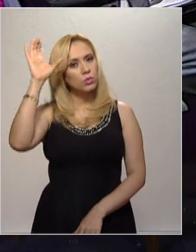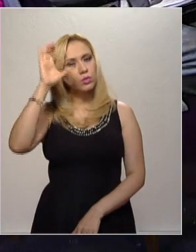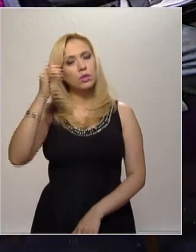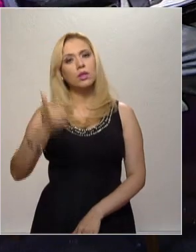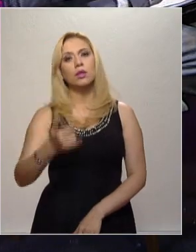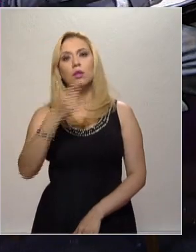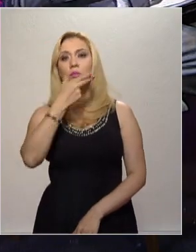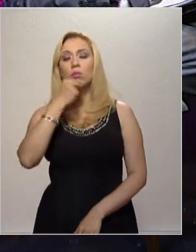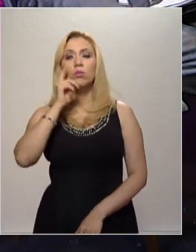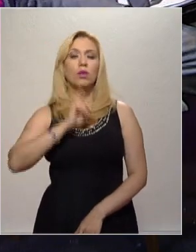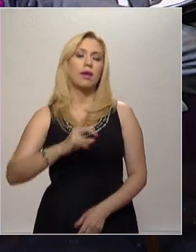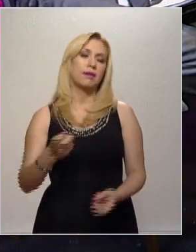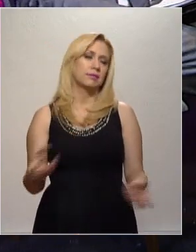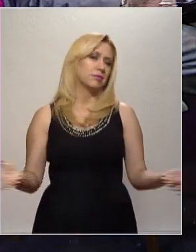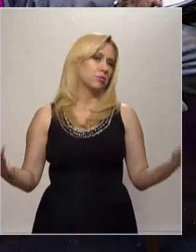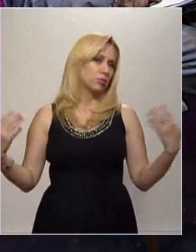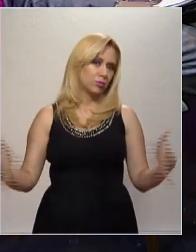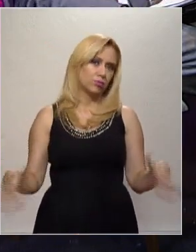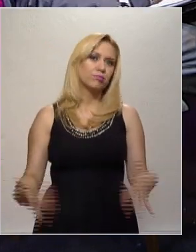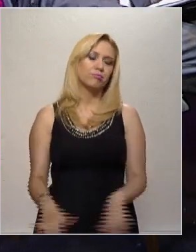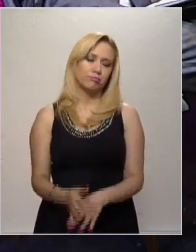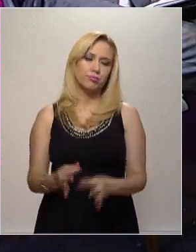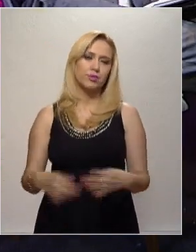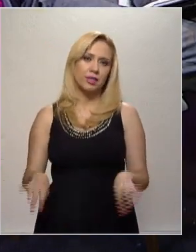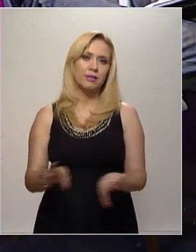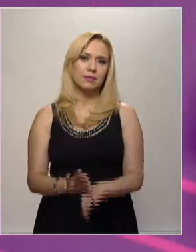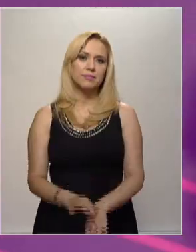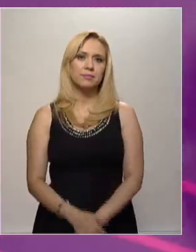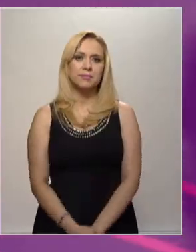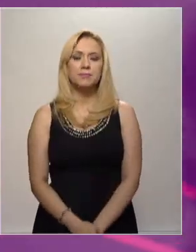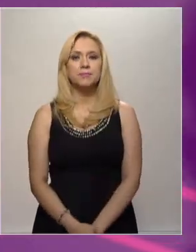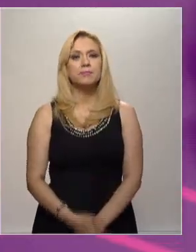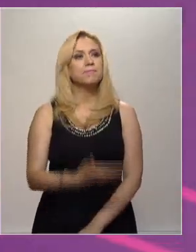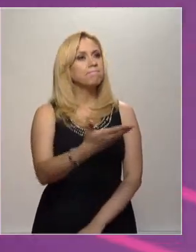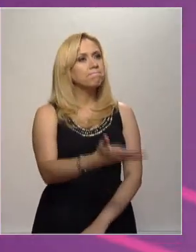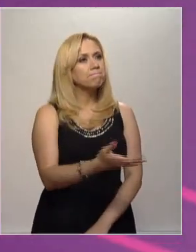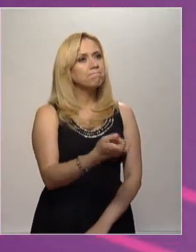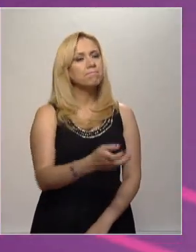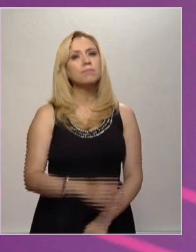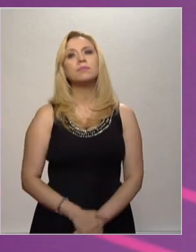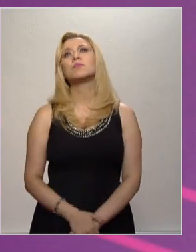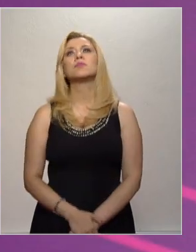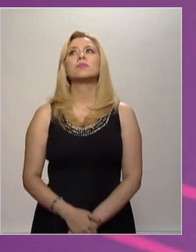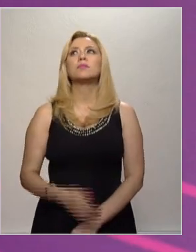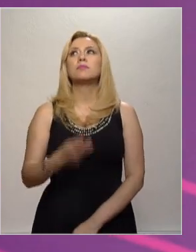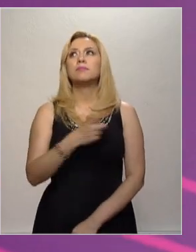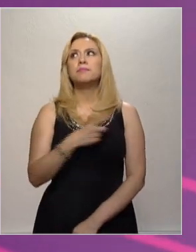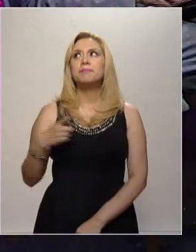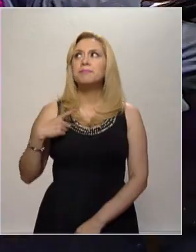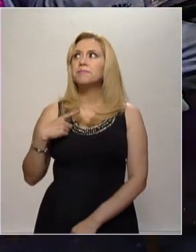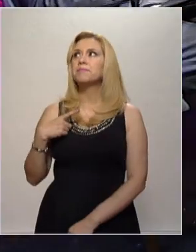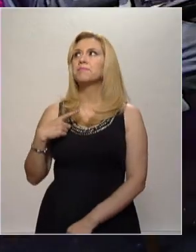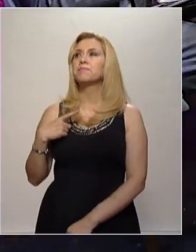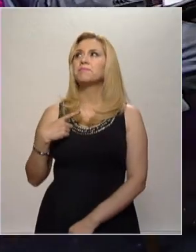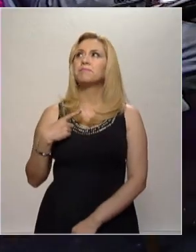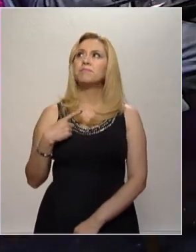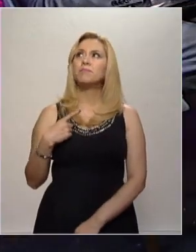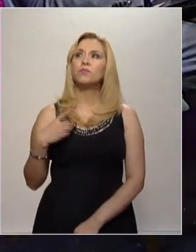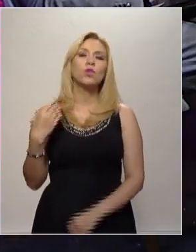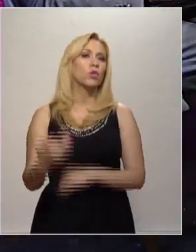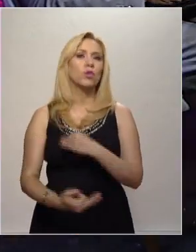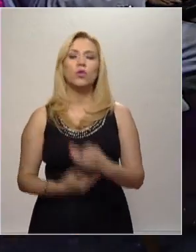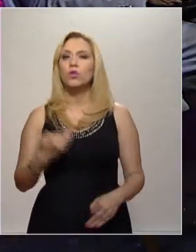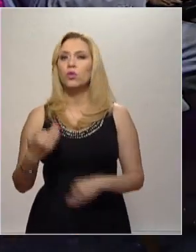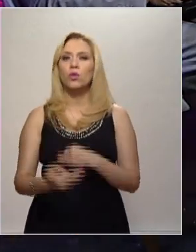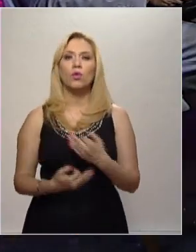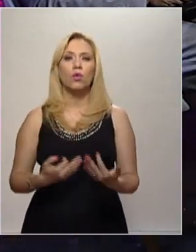género eso es todo. Yo hay una idea para concluir también de tu parte, por favor. Pues esto, o sea, que tenemos que tener en mente que todas las